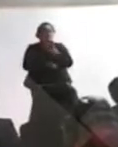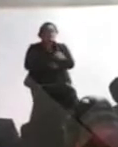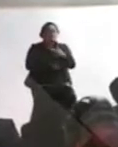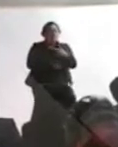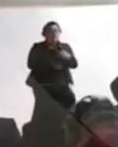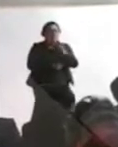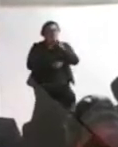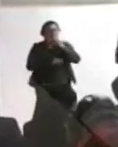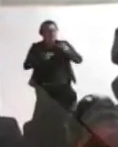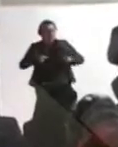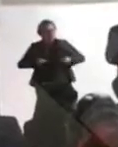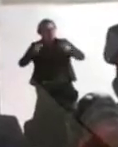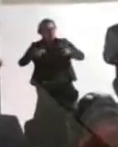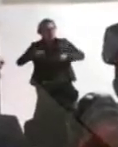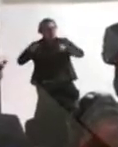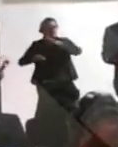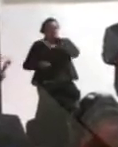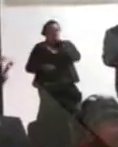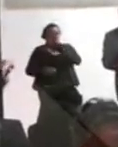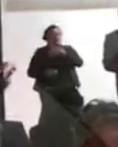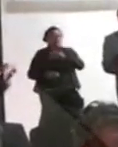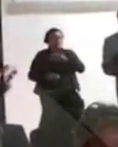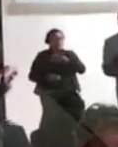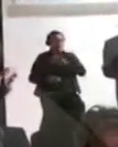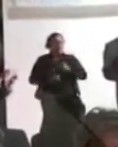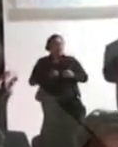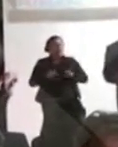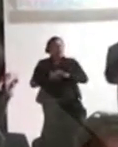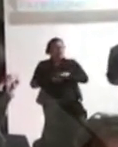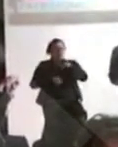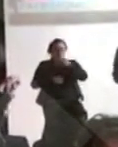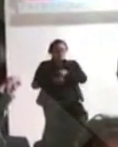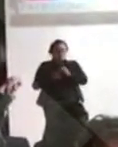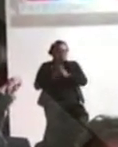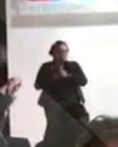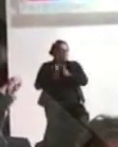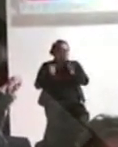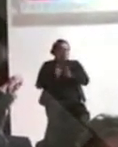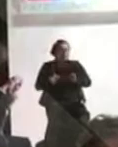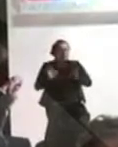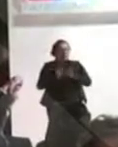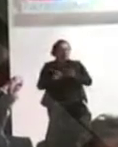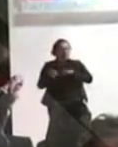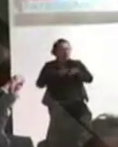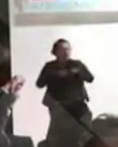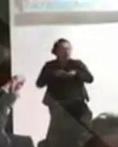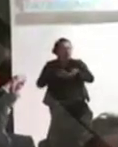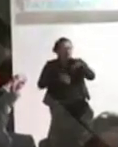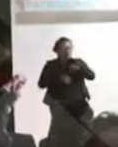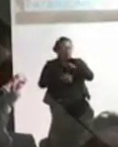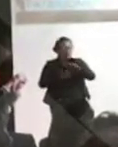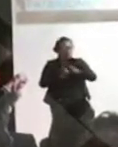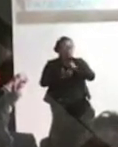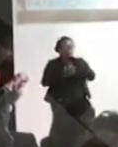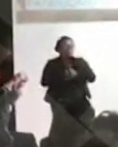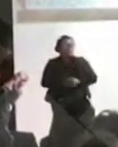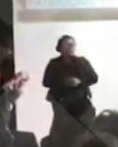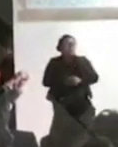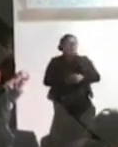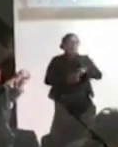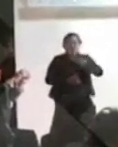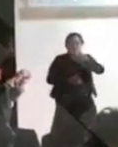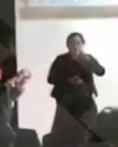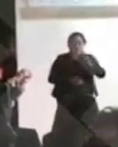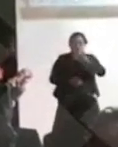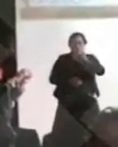restaurantes y comercios que han generado un número muy importante de empleos en la ciudad. Aquí